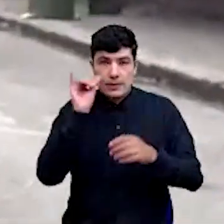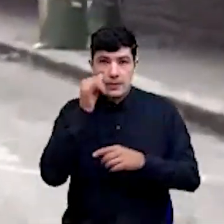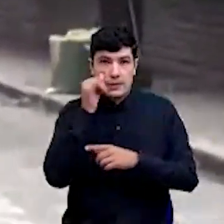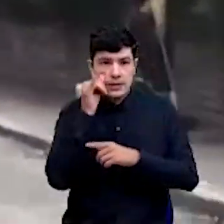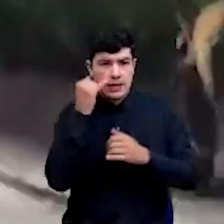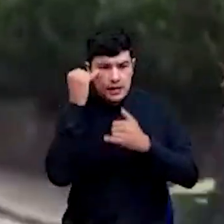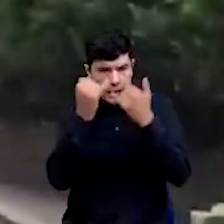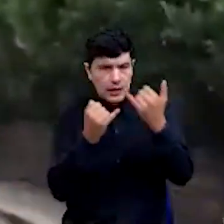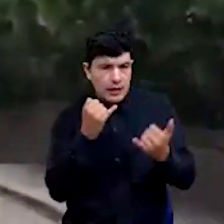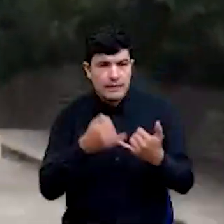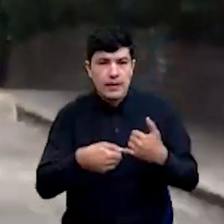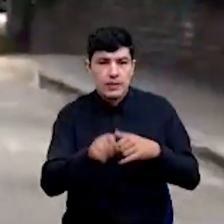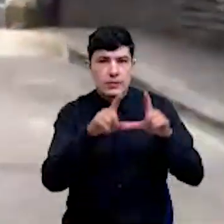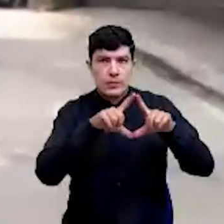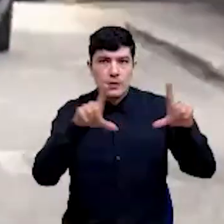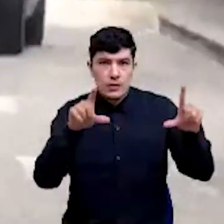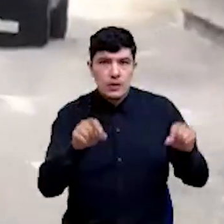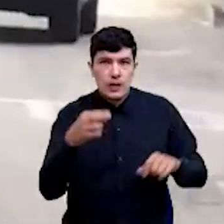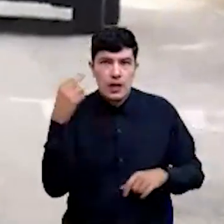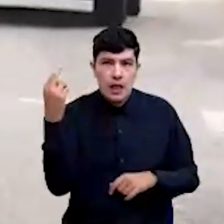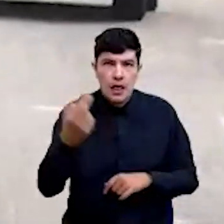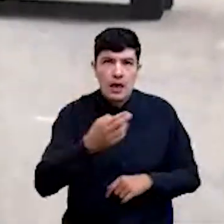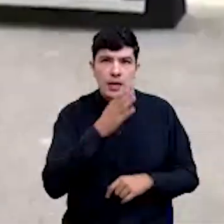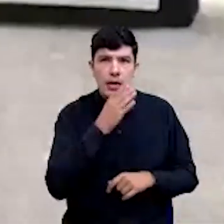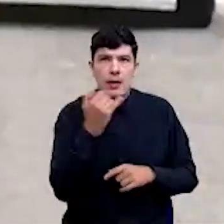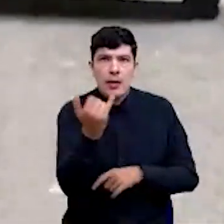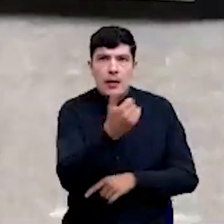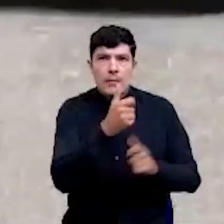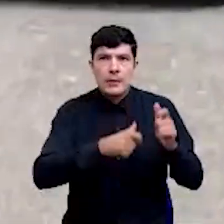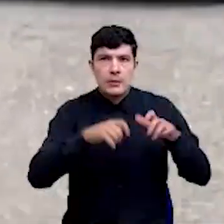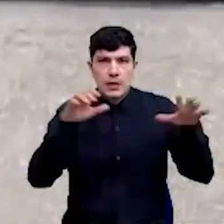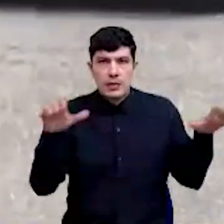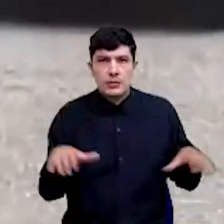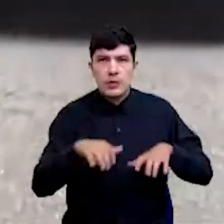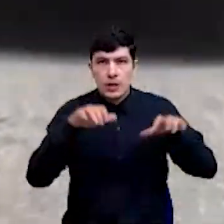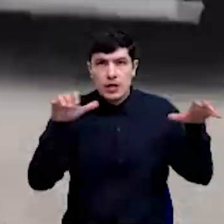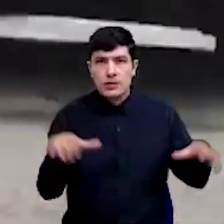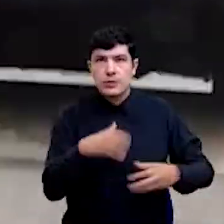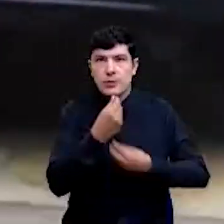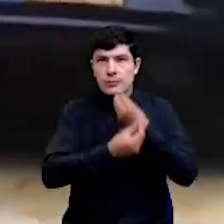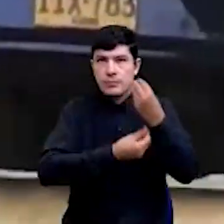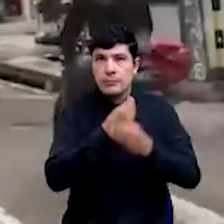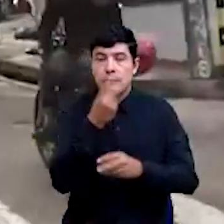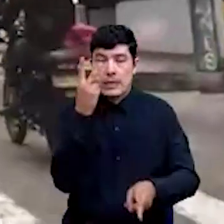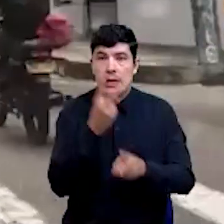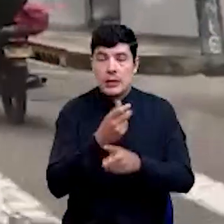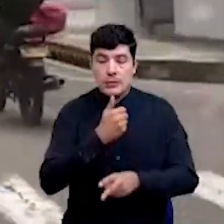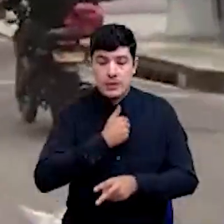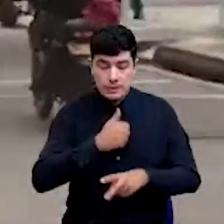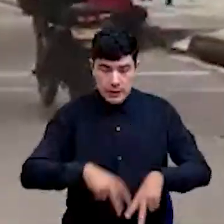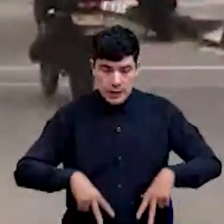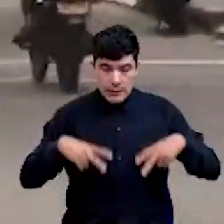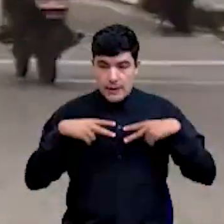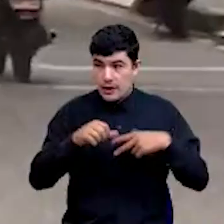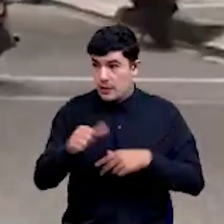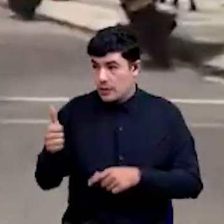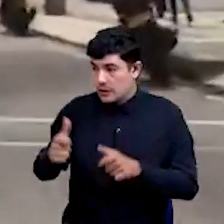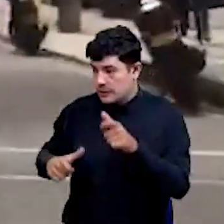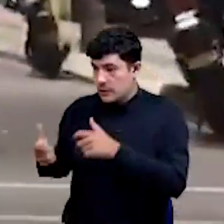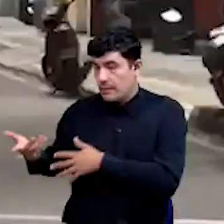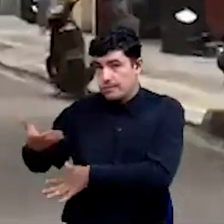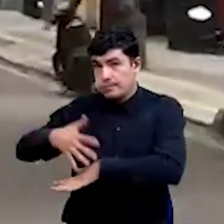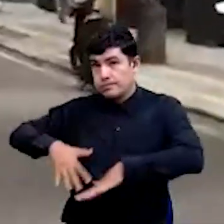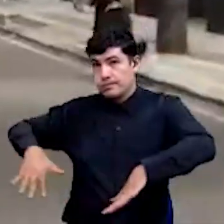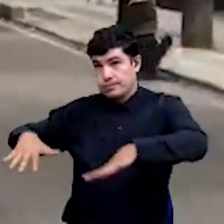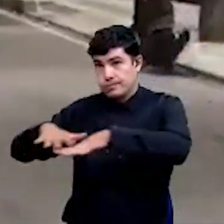logren identificar las placas de quienes constantemente están realizando estas piruetas y poniendo en riesgo su vida y la de las demás